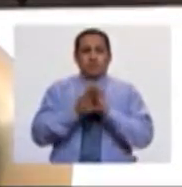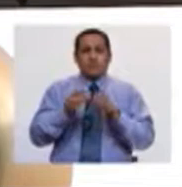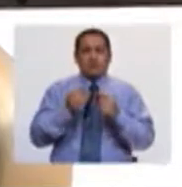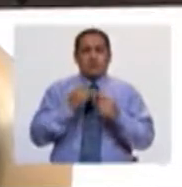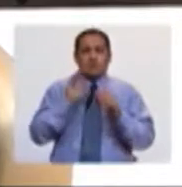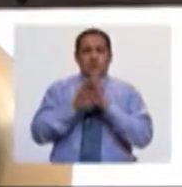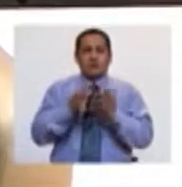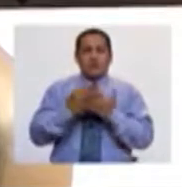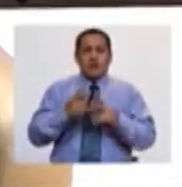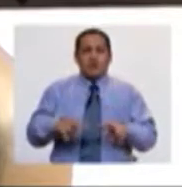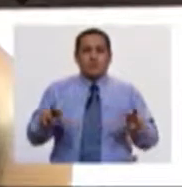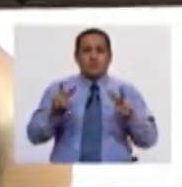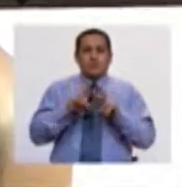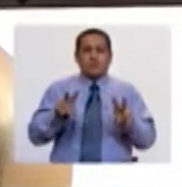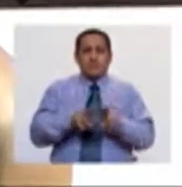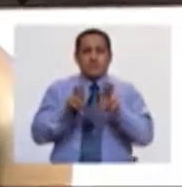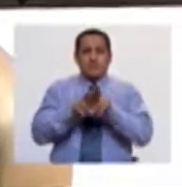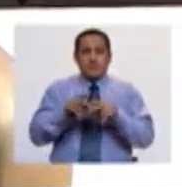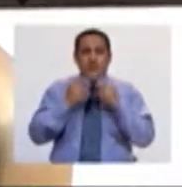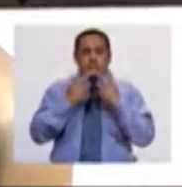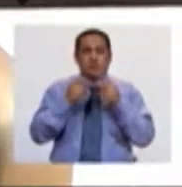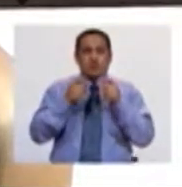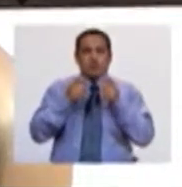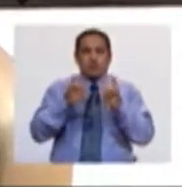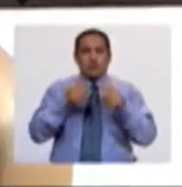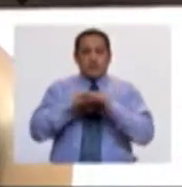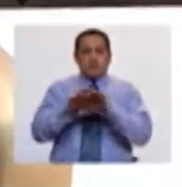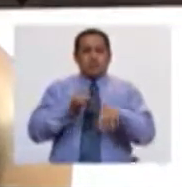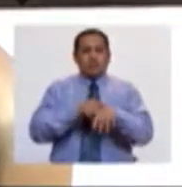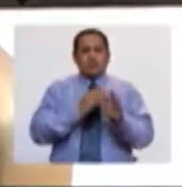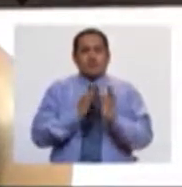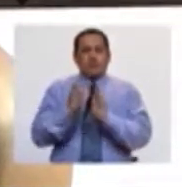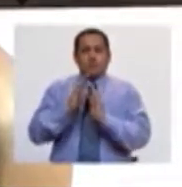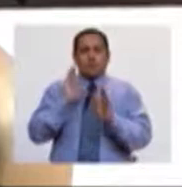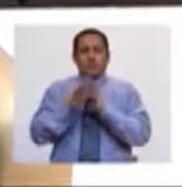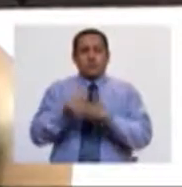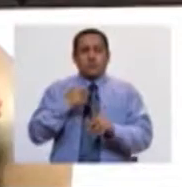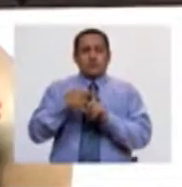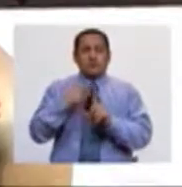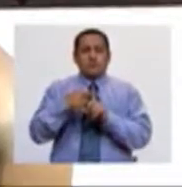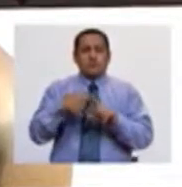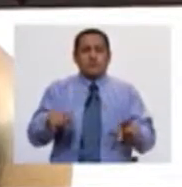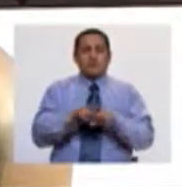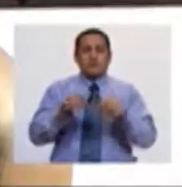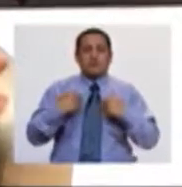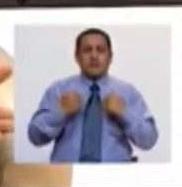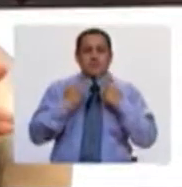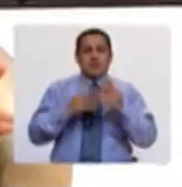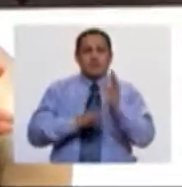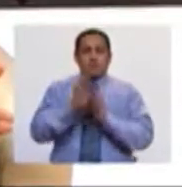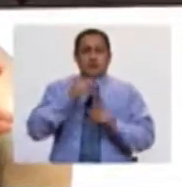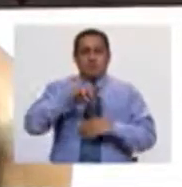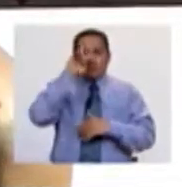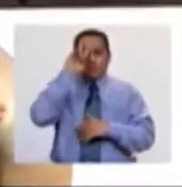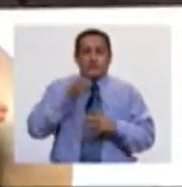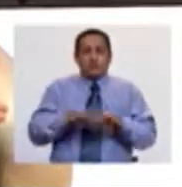entender que la seguridad tiene un enorme valor. La seguridad dentro de un ciclo, de lo que llamaría un ciclo positivo, que tiene que ver con el crecimiento